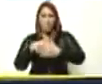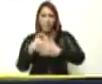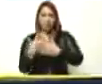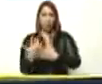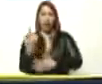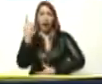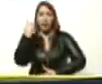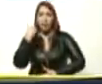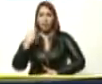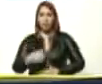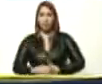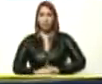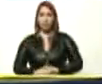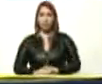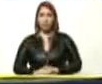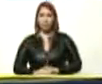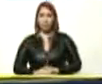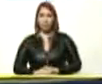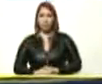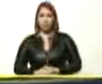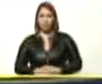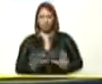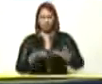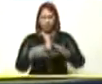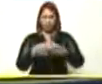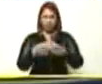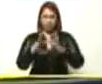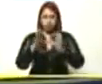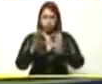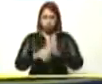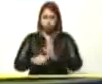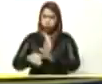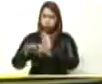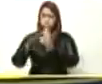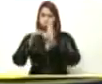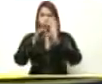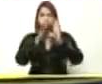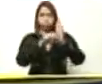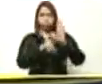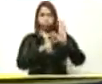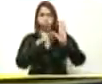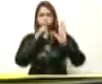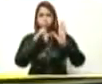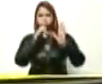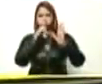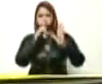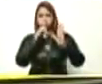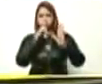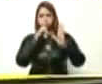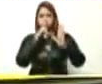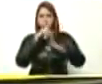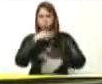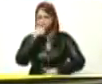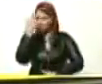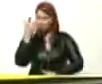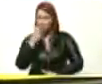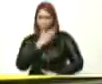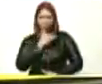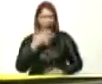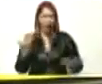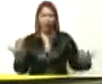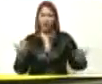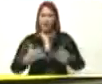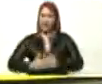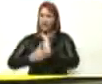ayer, esta pila, de mafiosos, y bandidos, y degenerados, otrora,